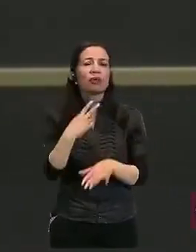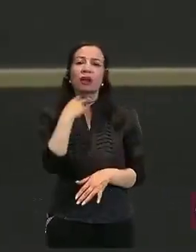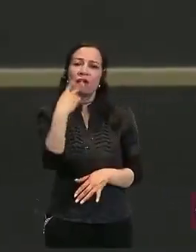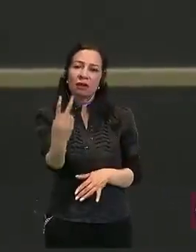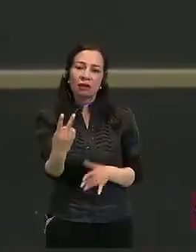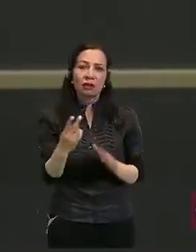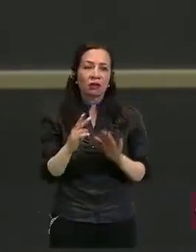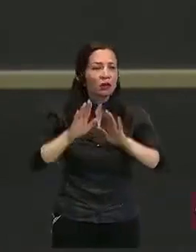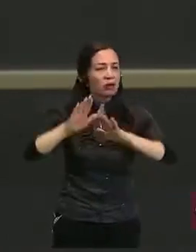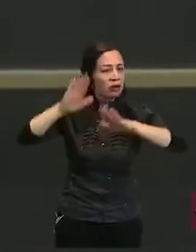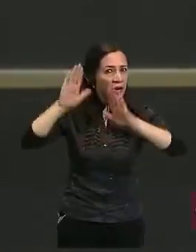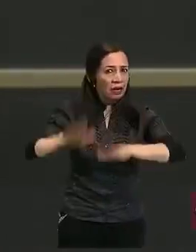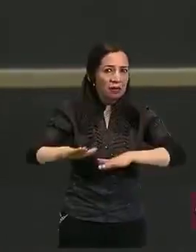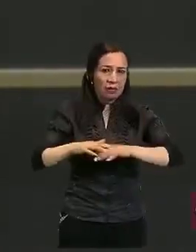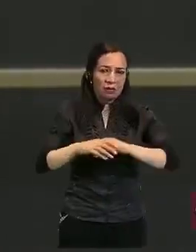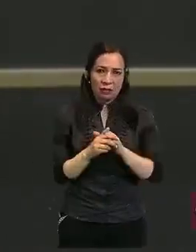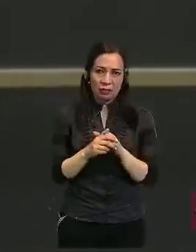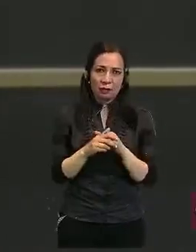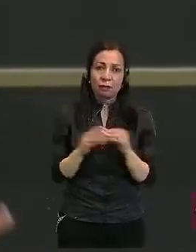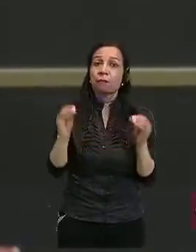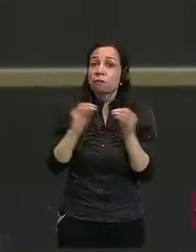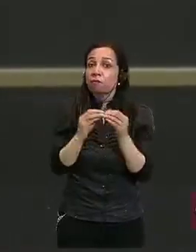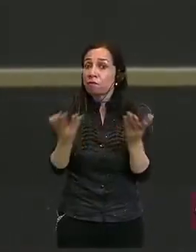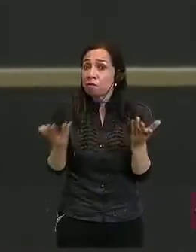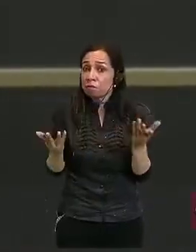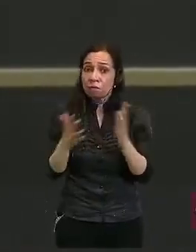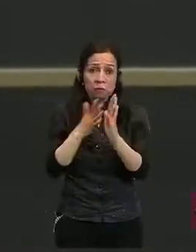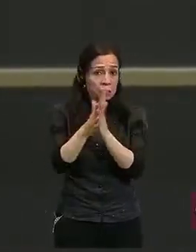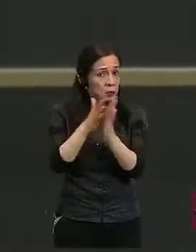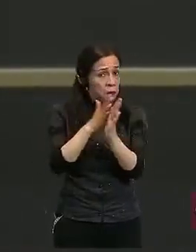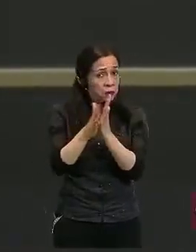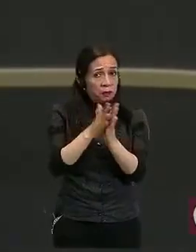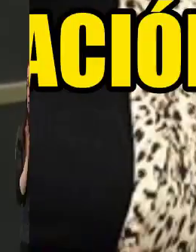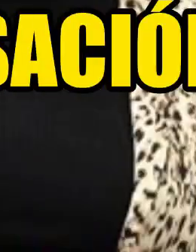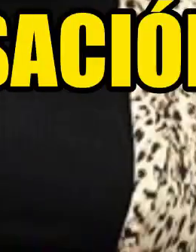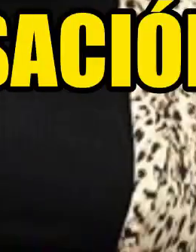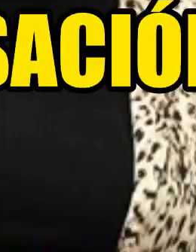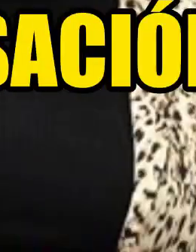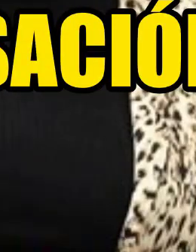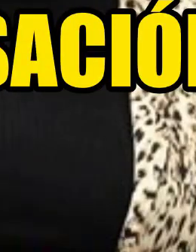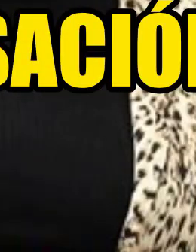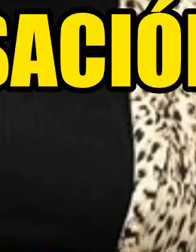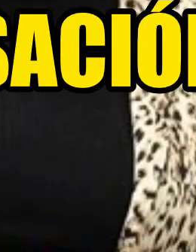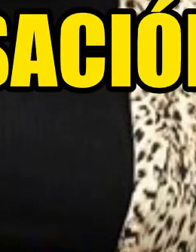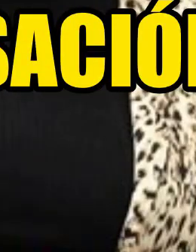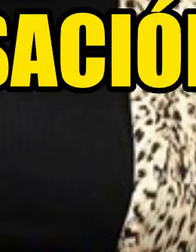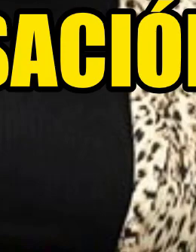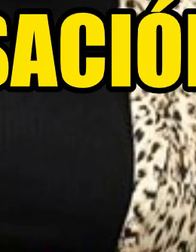desde la representación y también demandando en nuestro país